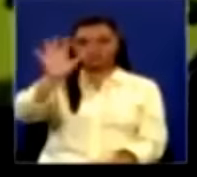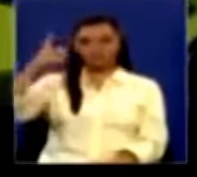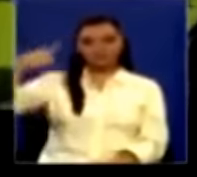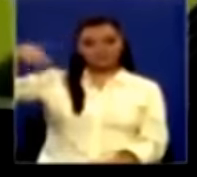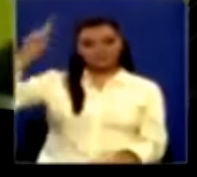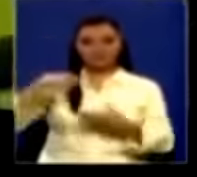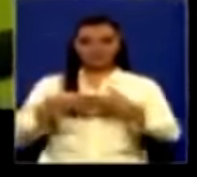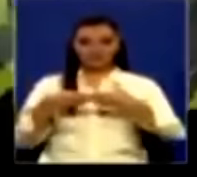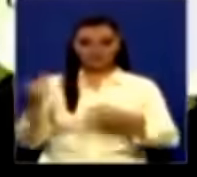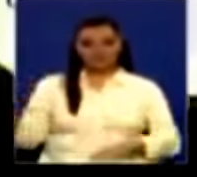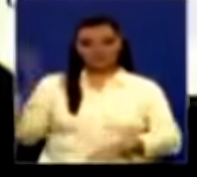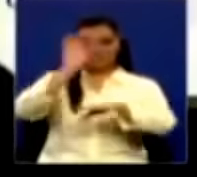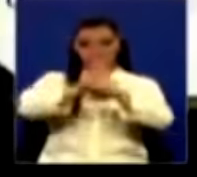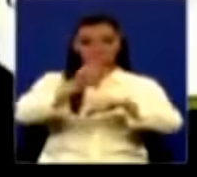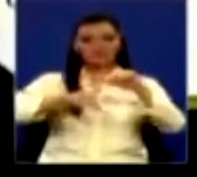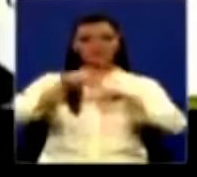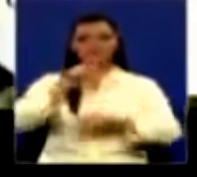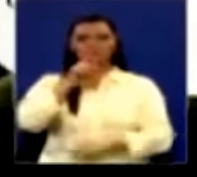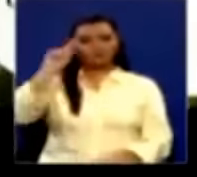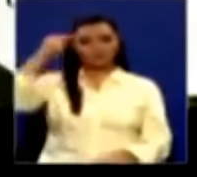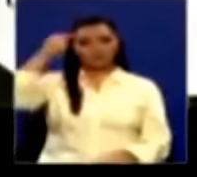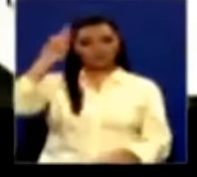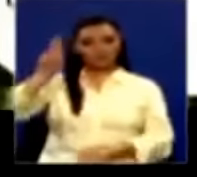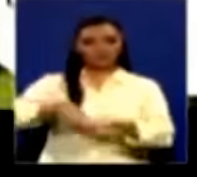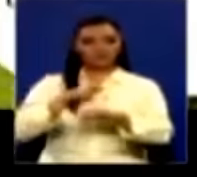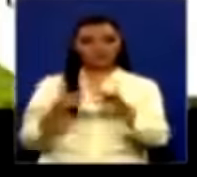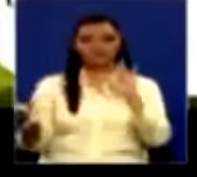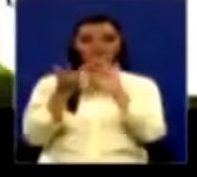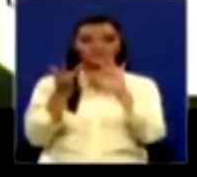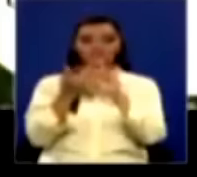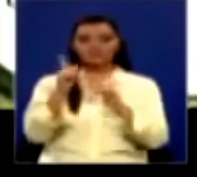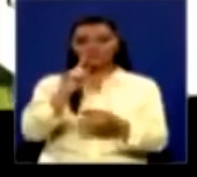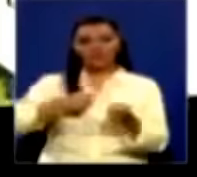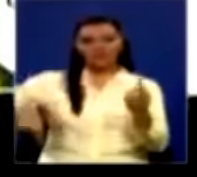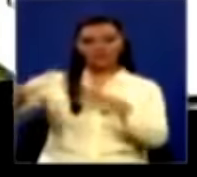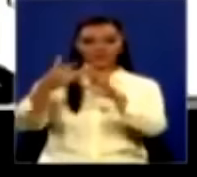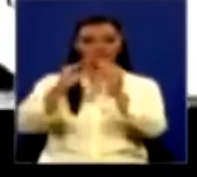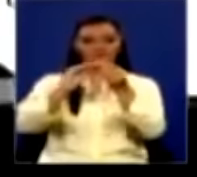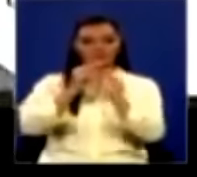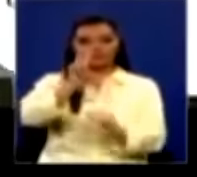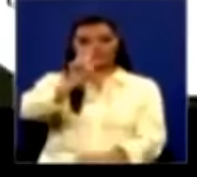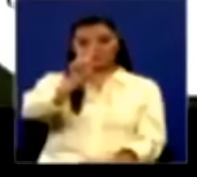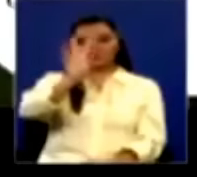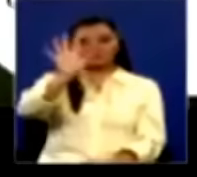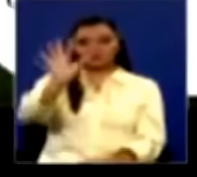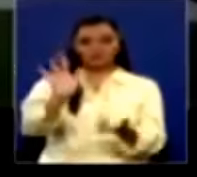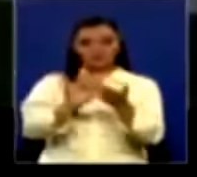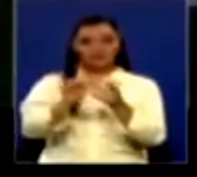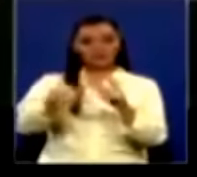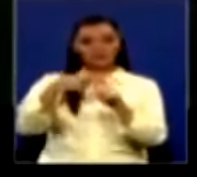de dólares de inversión, construida por el gobierno central, se conectará con la futura autopista E25 y con el proyecto